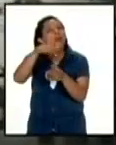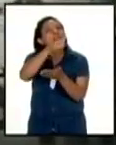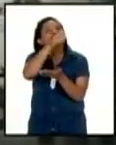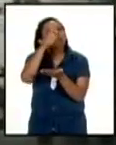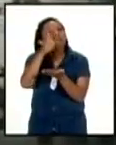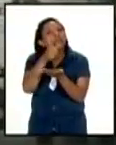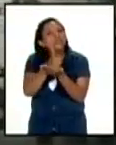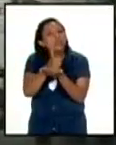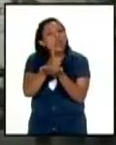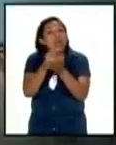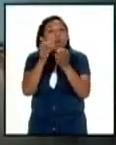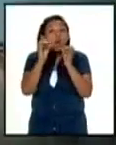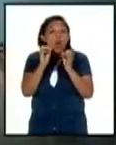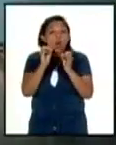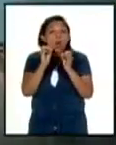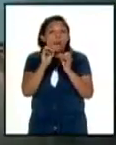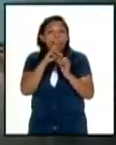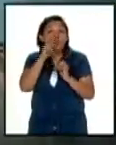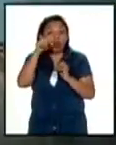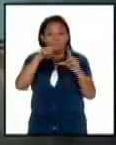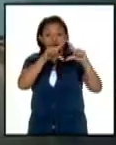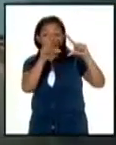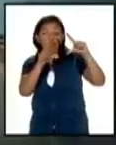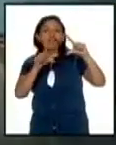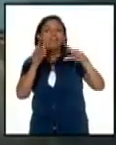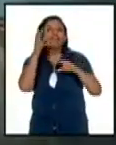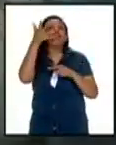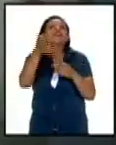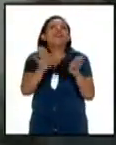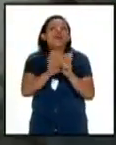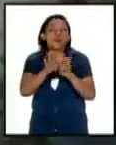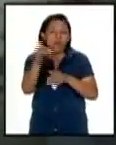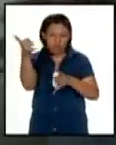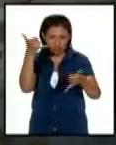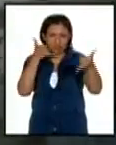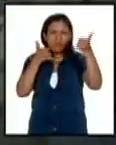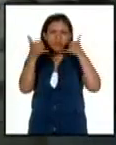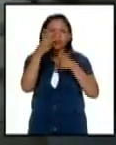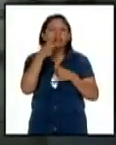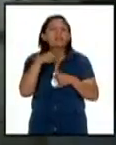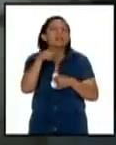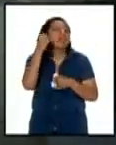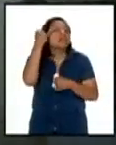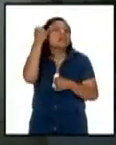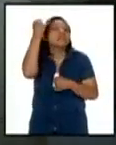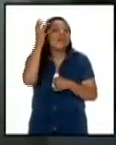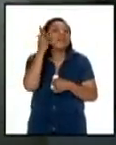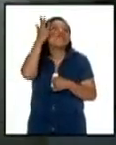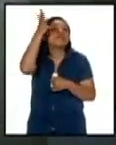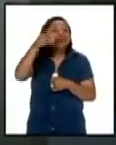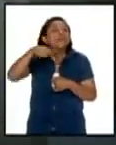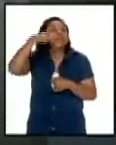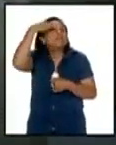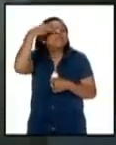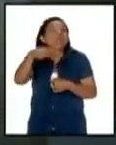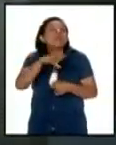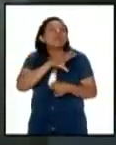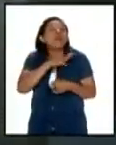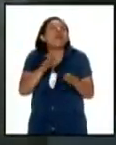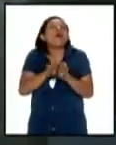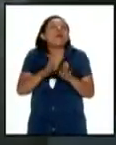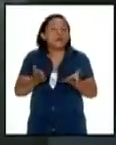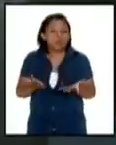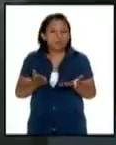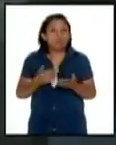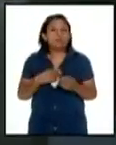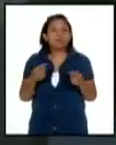mejor aún, a esta gran nación. Llámenos y díganos cómo se imagina el futuro de nuestro México querido. Vamos